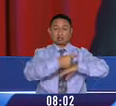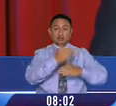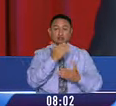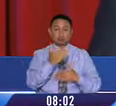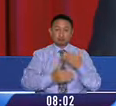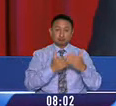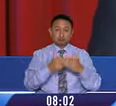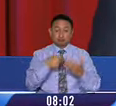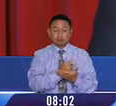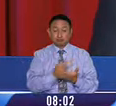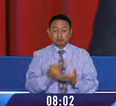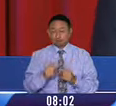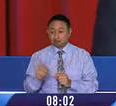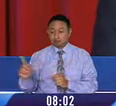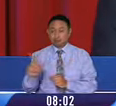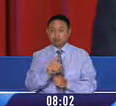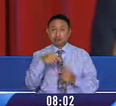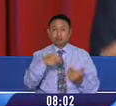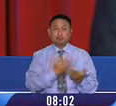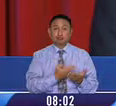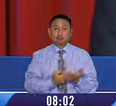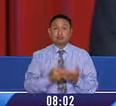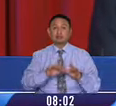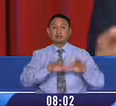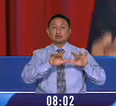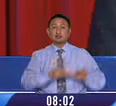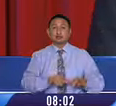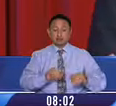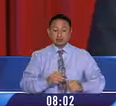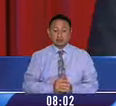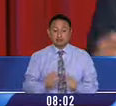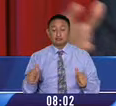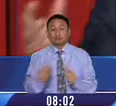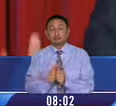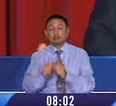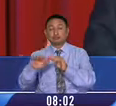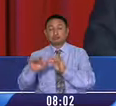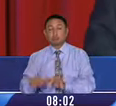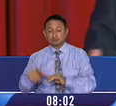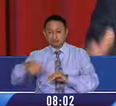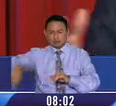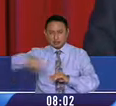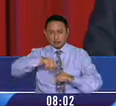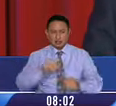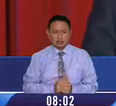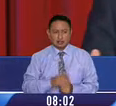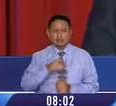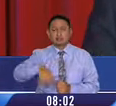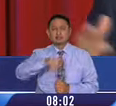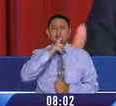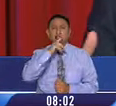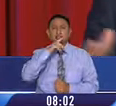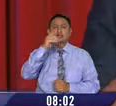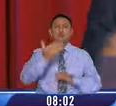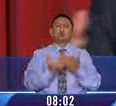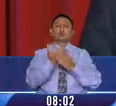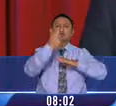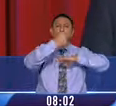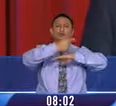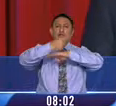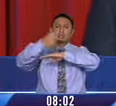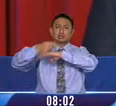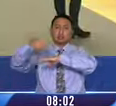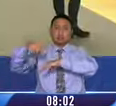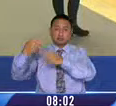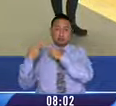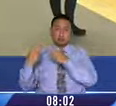en la semana porque voy a tener reuniones con los secretarios y con los secretarios definir las cabezas de las entidades que están bajo su